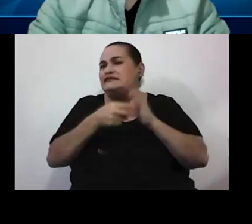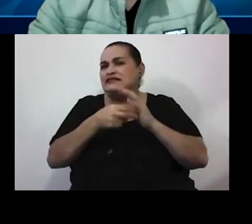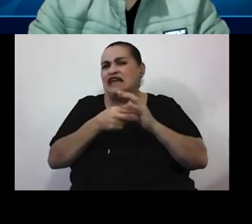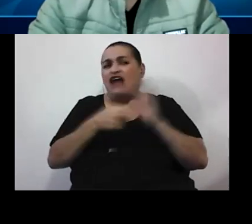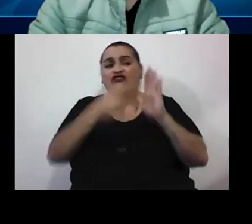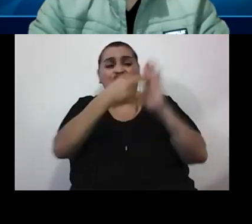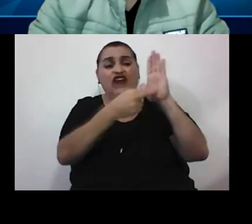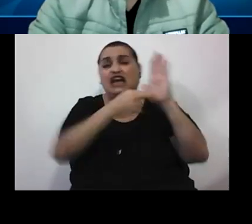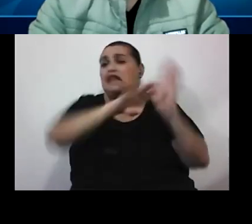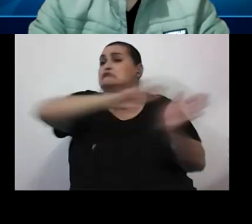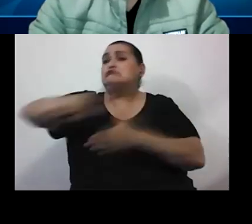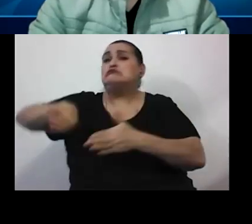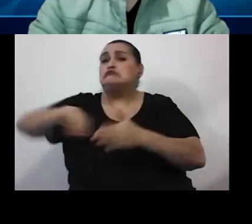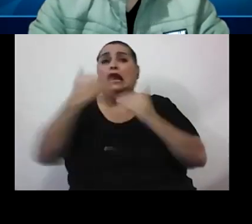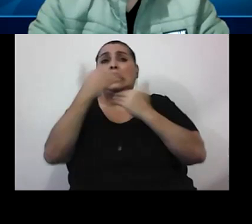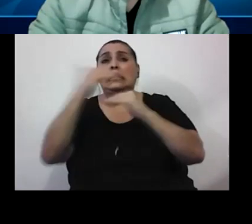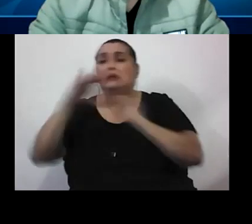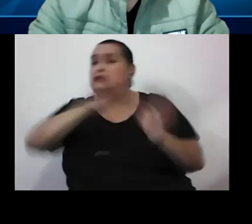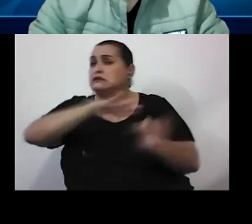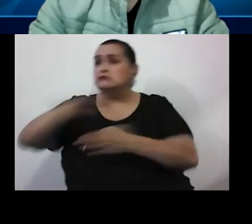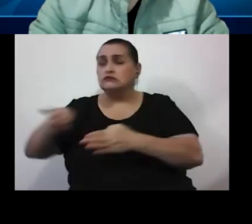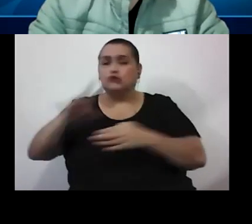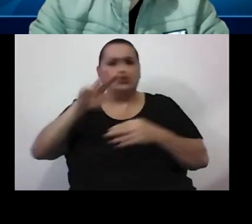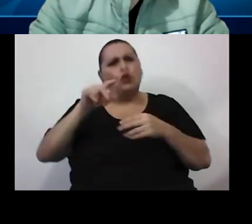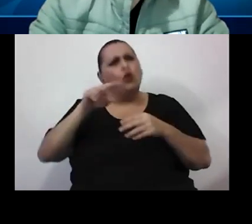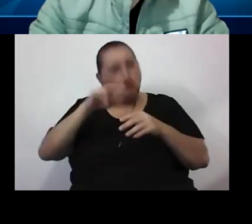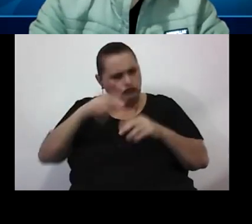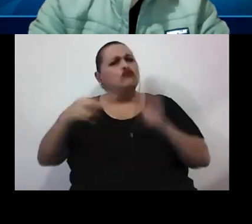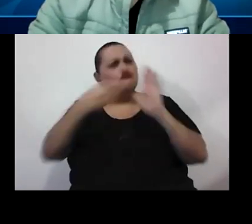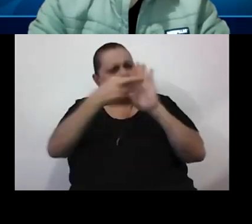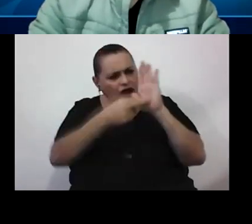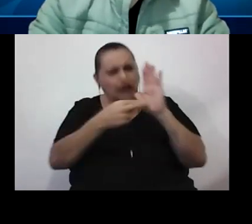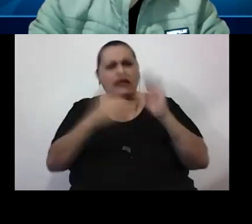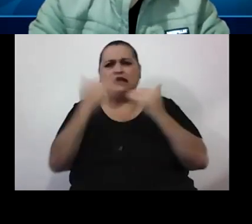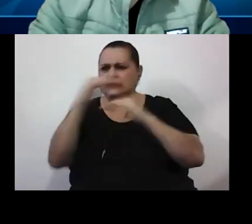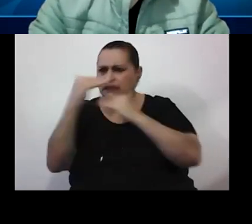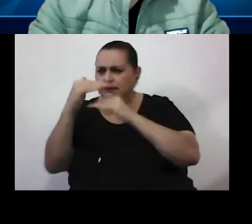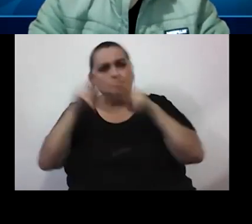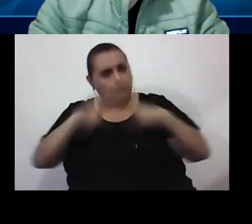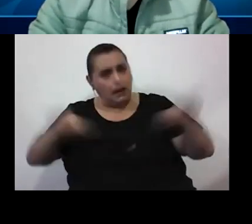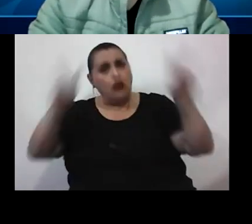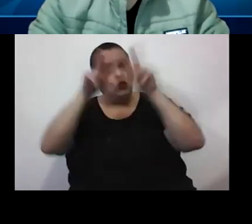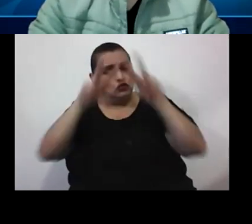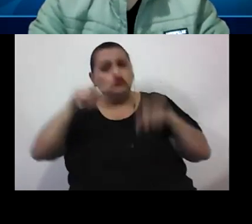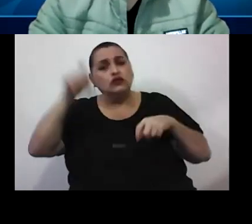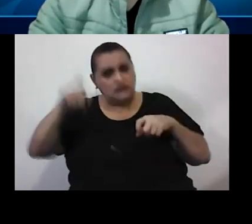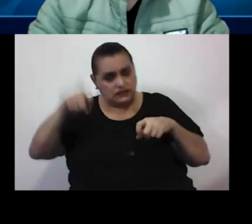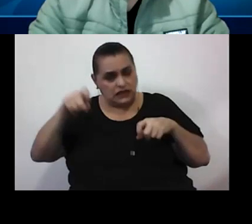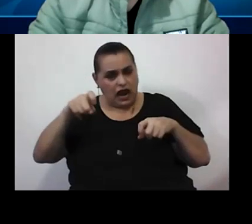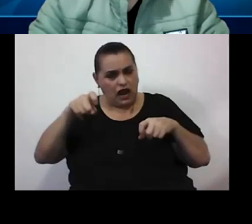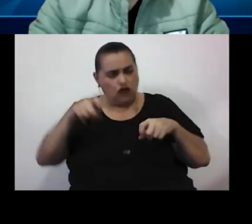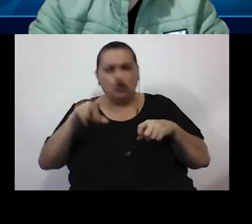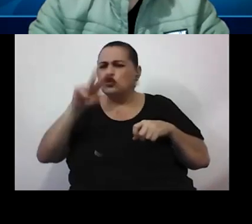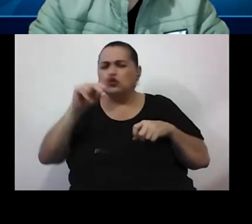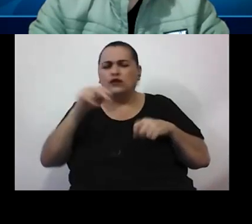ni límites, ni expectativas. No, eso es valioso, eso es necesario. Y la disciplina positiva no es tener reacciones a corto